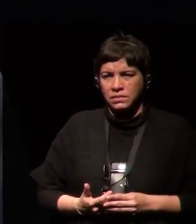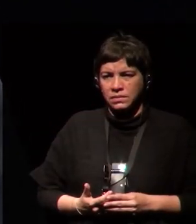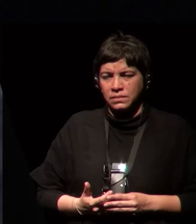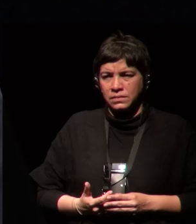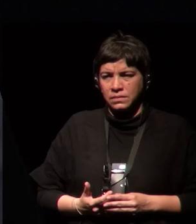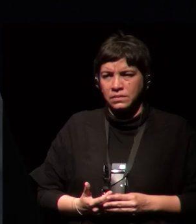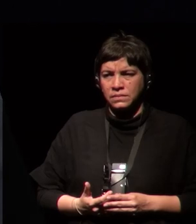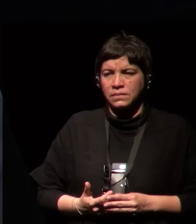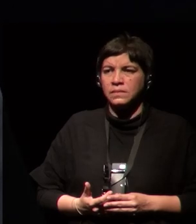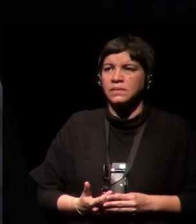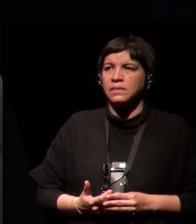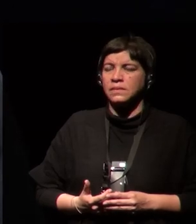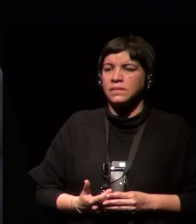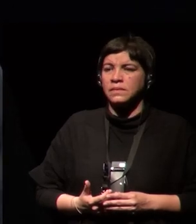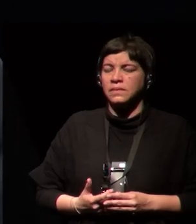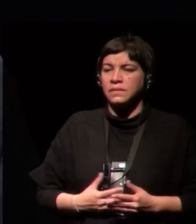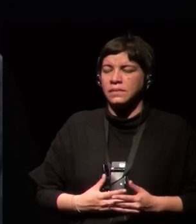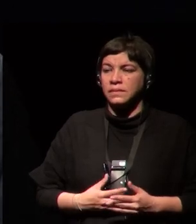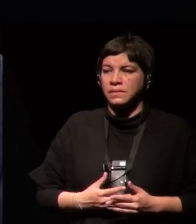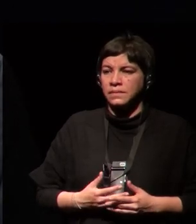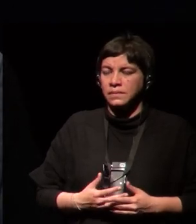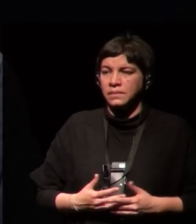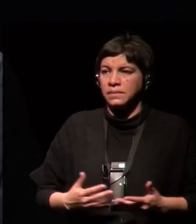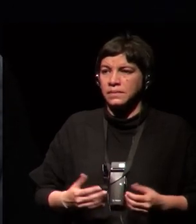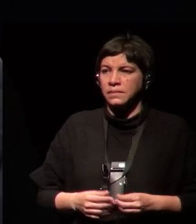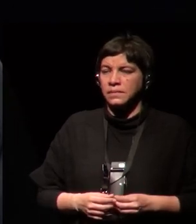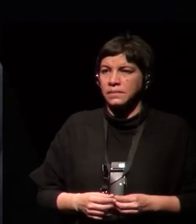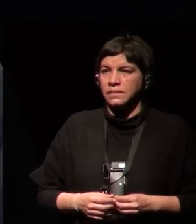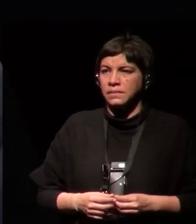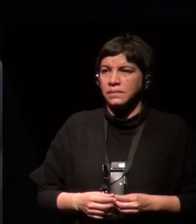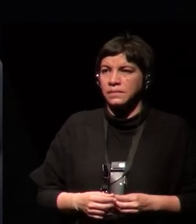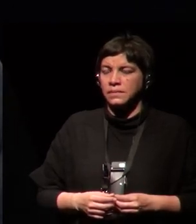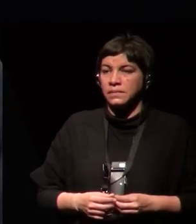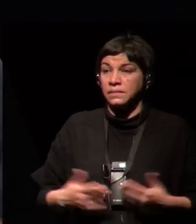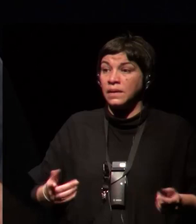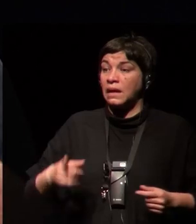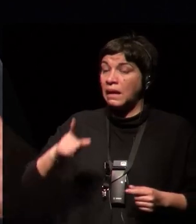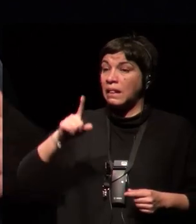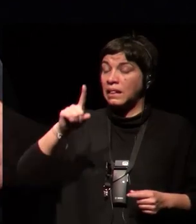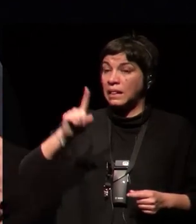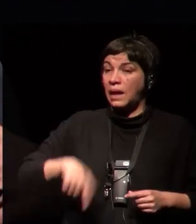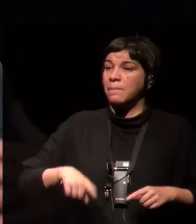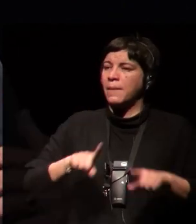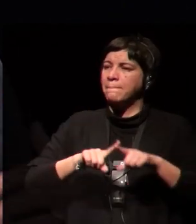returned soldier from World War I who had been shot up and was now además hizo amigo de una se fue a la guerra, se quedó